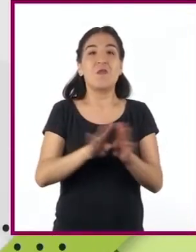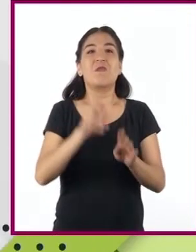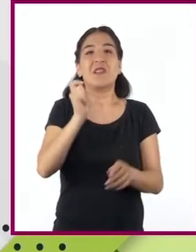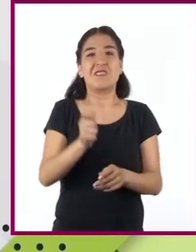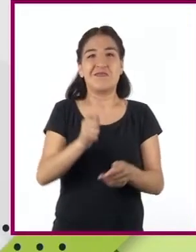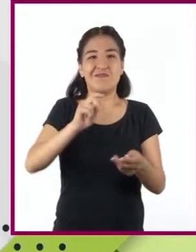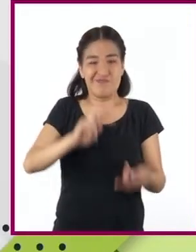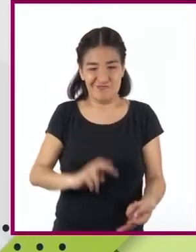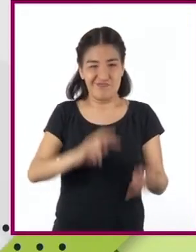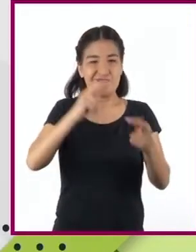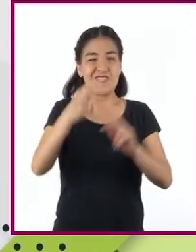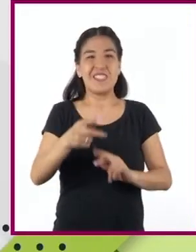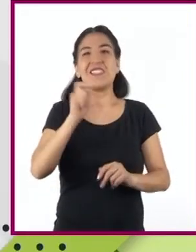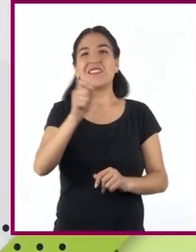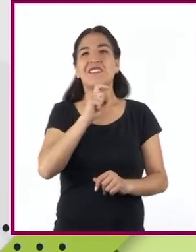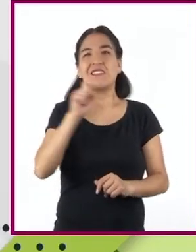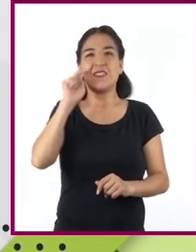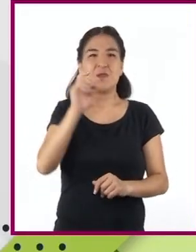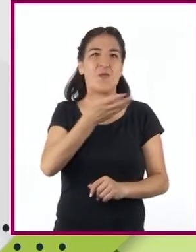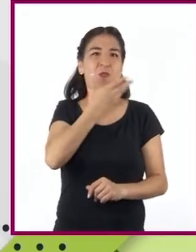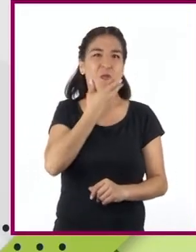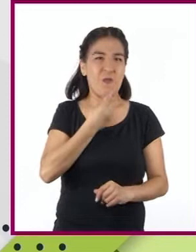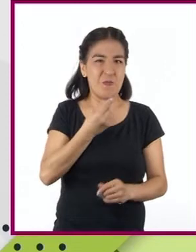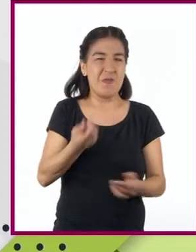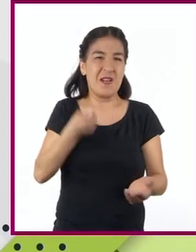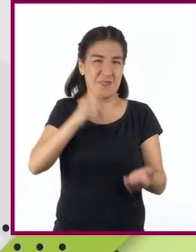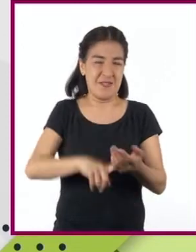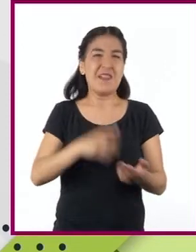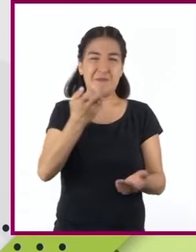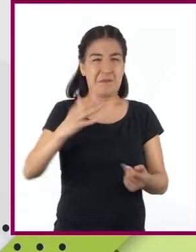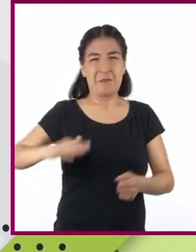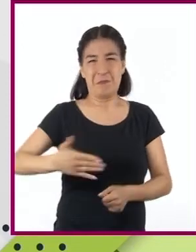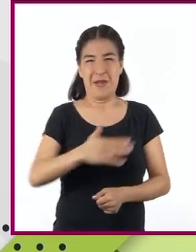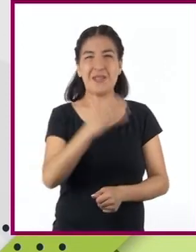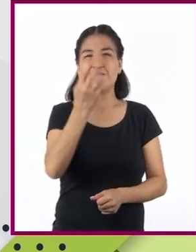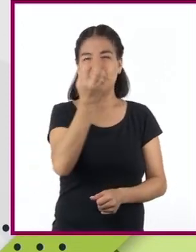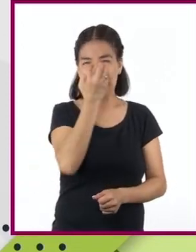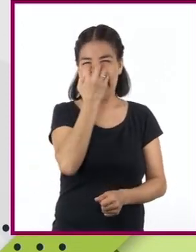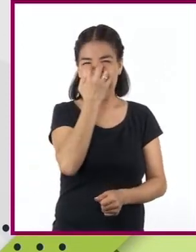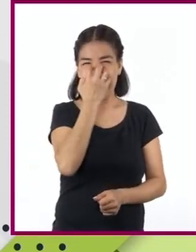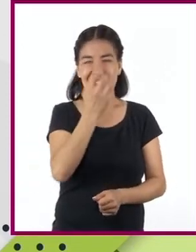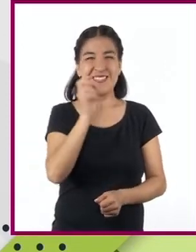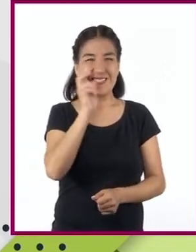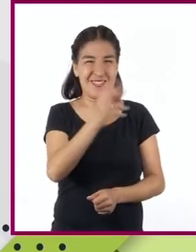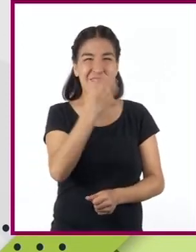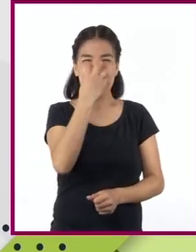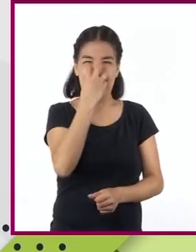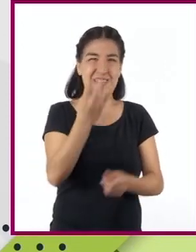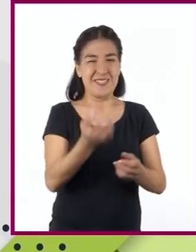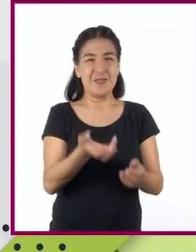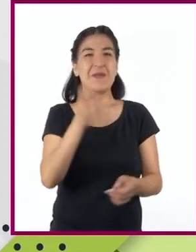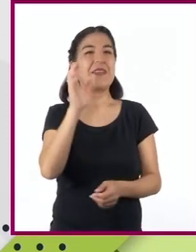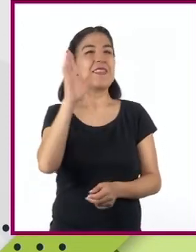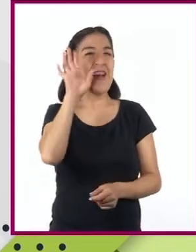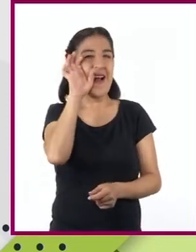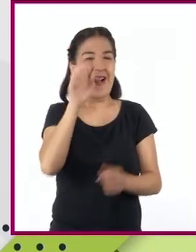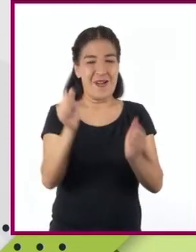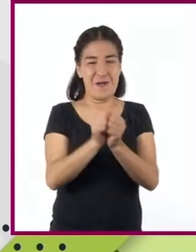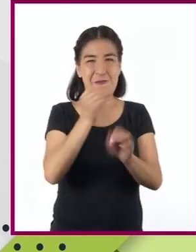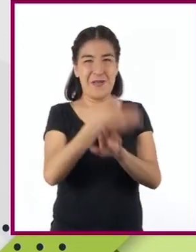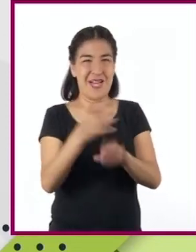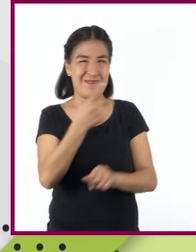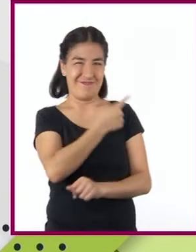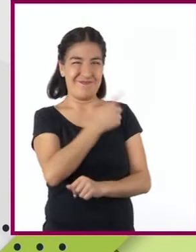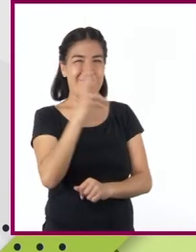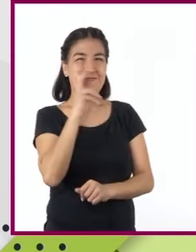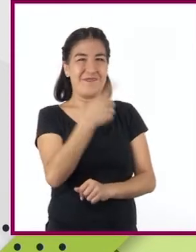sexo contrario. O como en el pez payaso, ese que es naranja con blanco, que al morir la hembra de